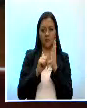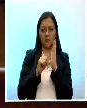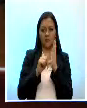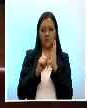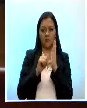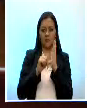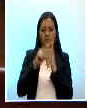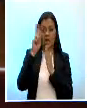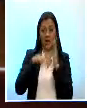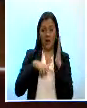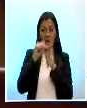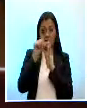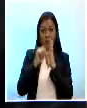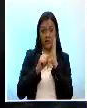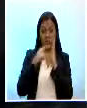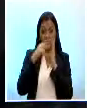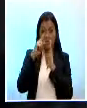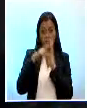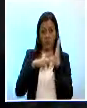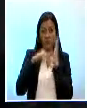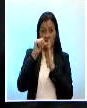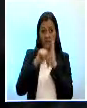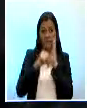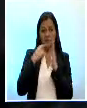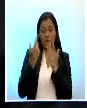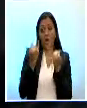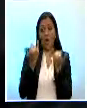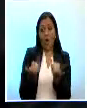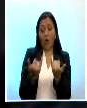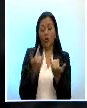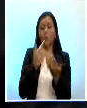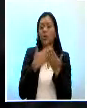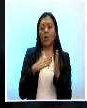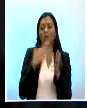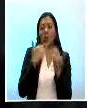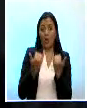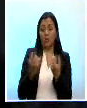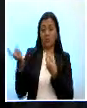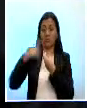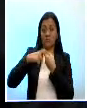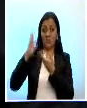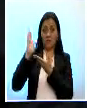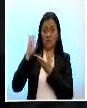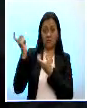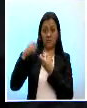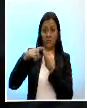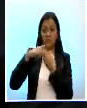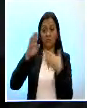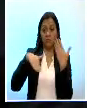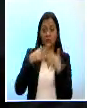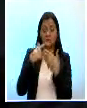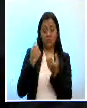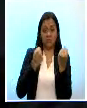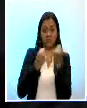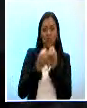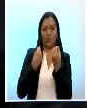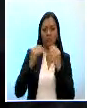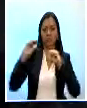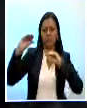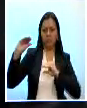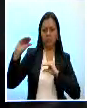Porque allí evidentemente salta una duda. Quienes somos hoy mismo cotizantes activos, no es que el Estado aporta la totalidad. Nosotros aportamos una parte